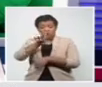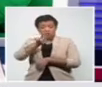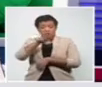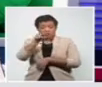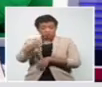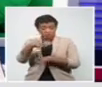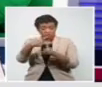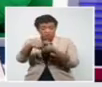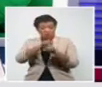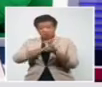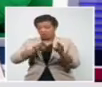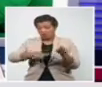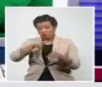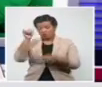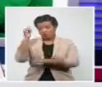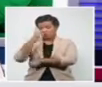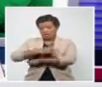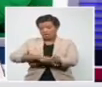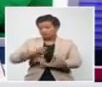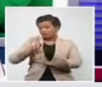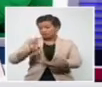a sus países,